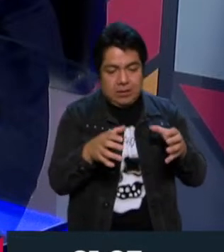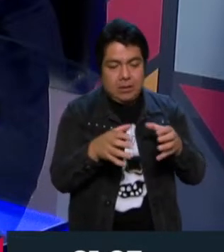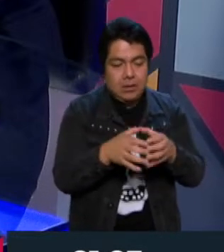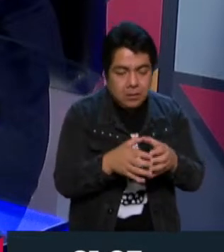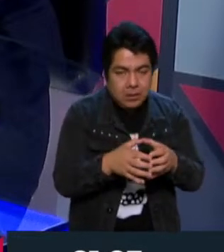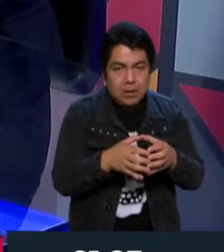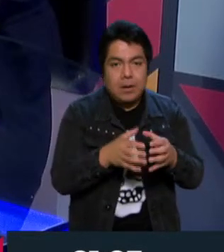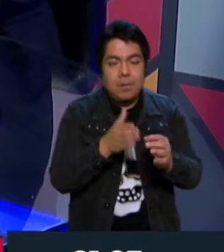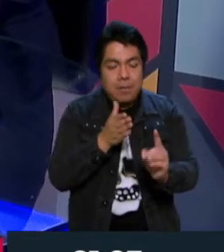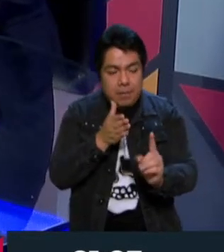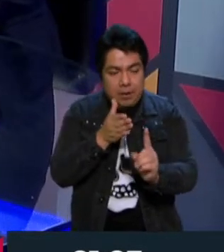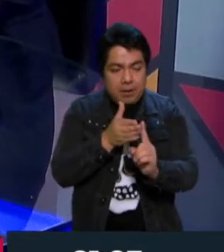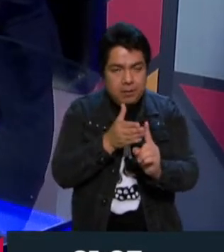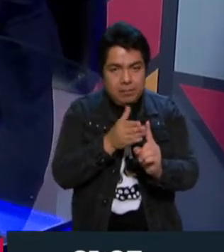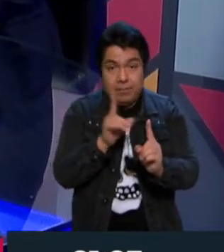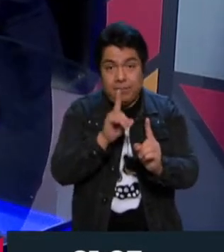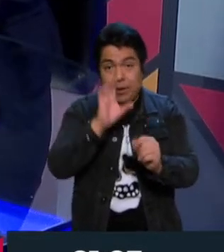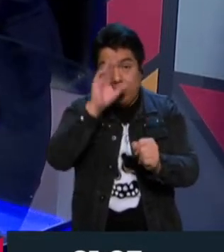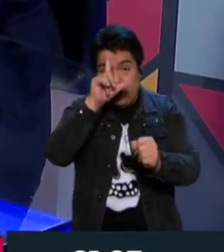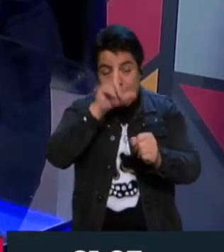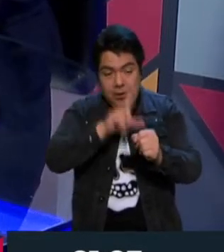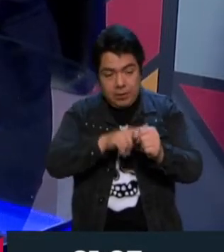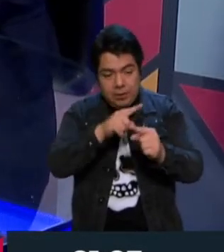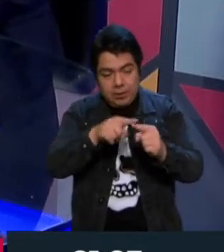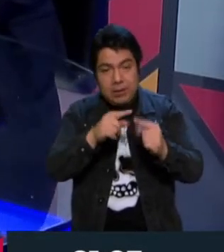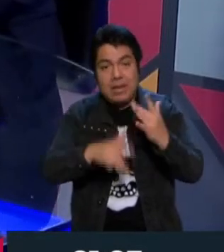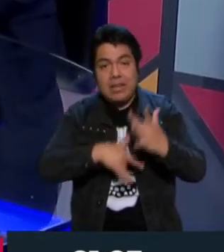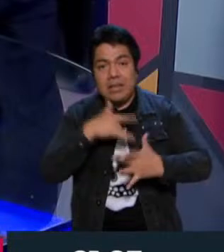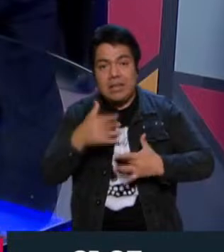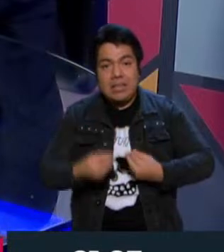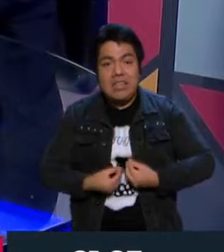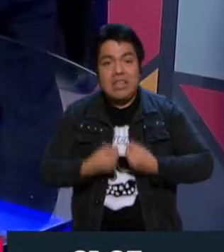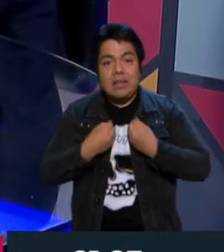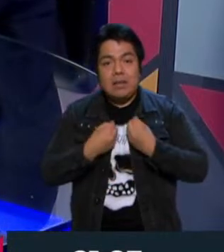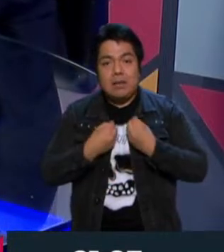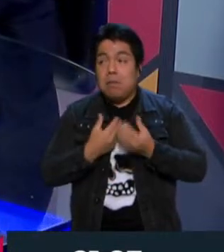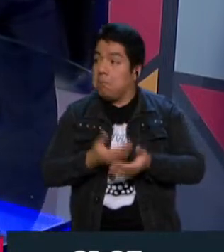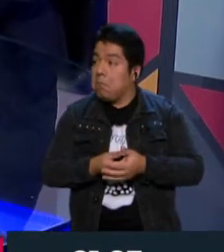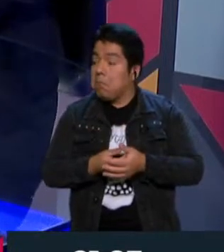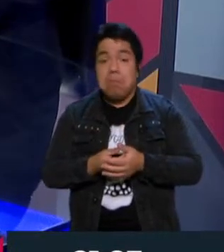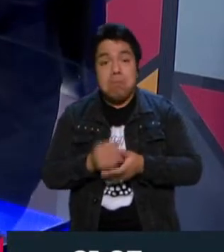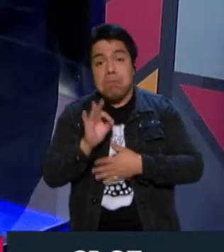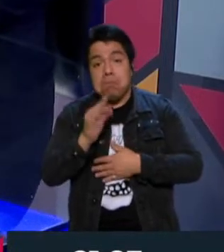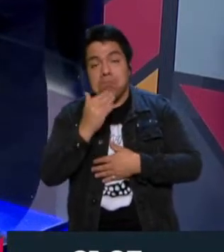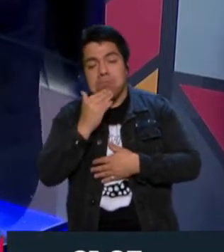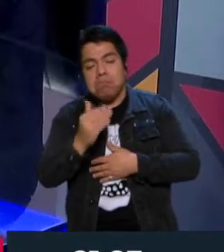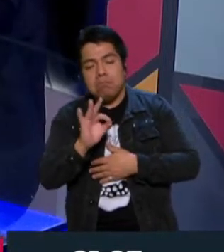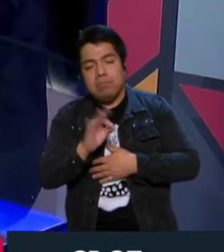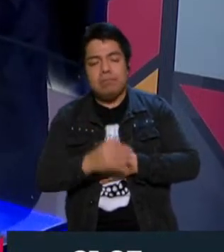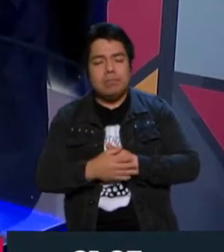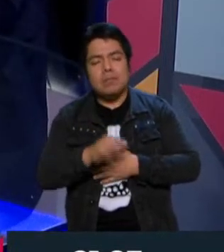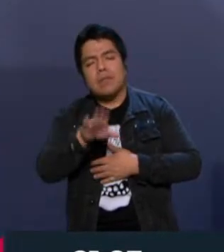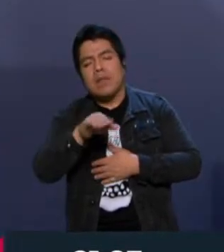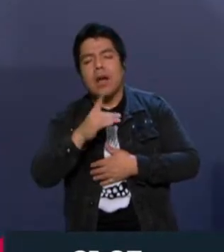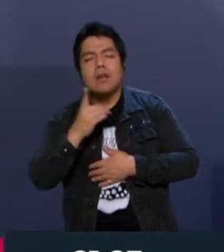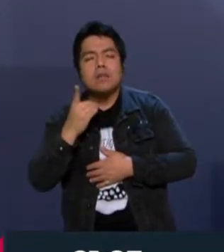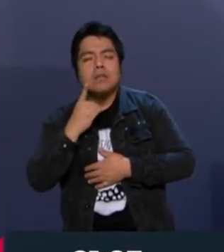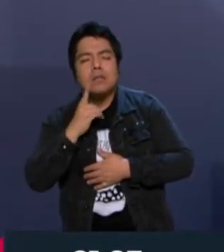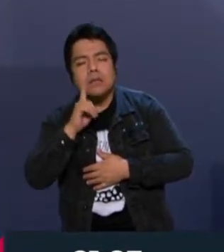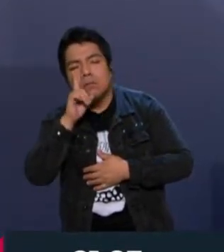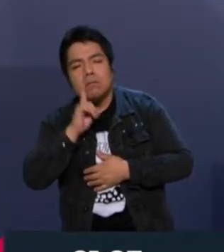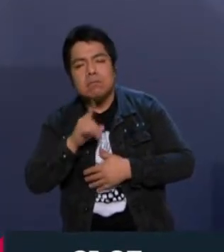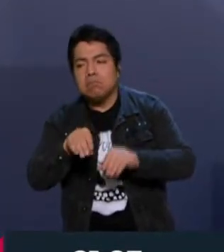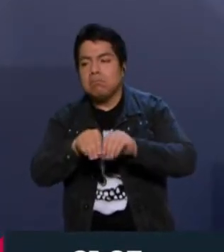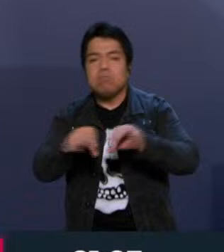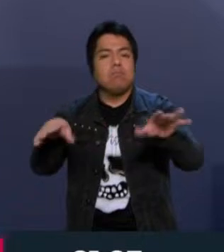un sentido. La cultura nos da sentido de vida. Ok, qué bonita definición, me gustó bastante. Diputada, algo que le quieras decir a lo